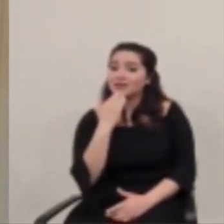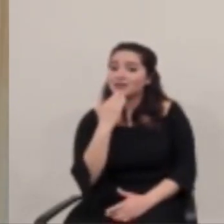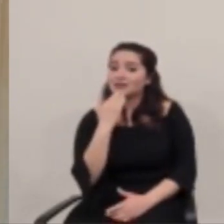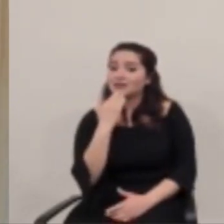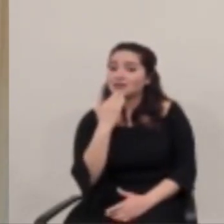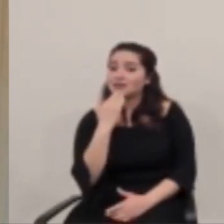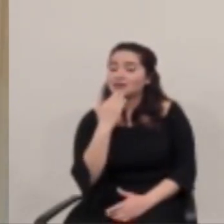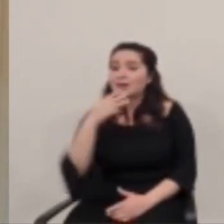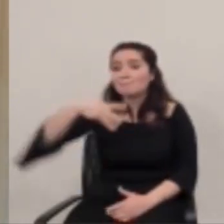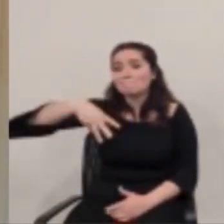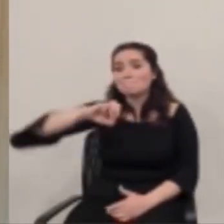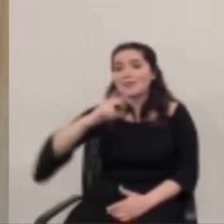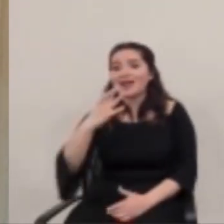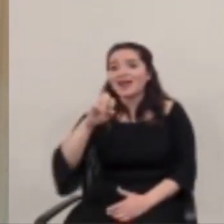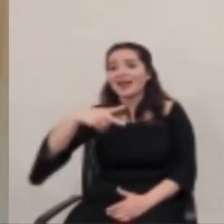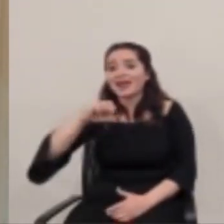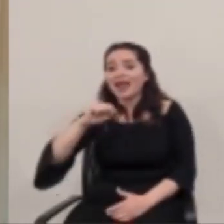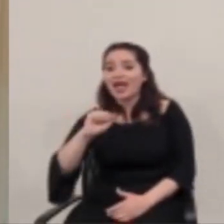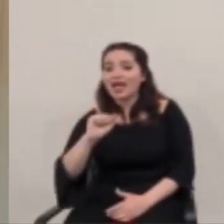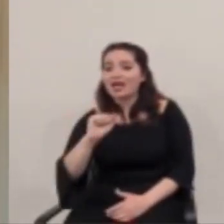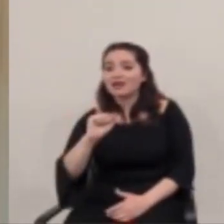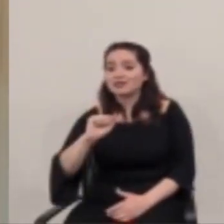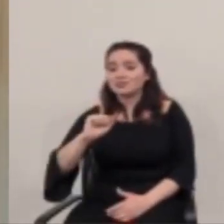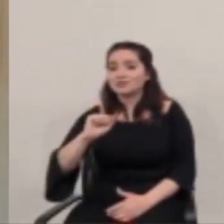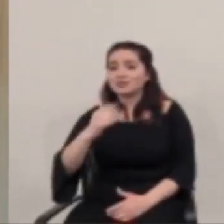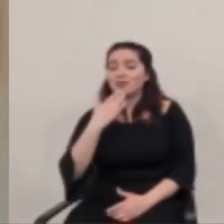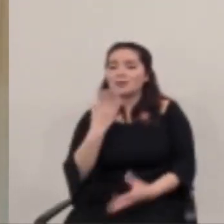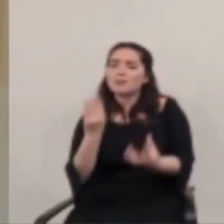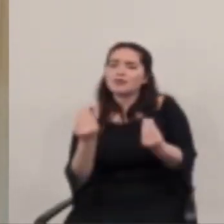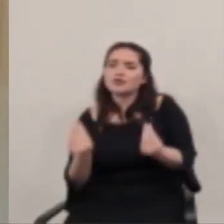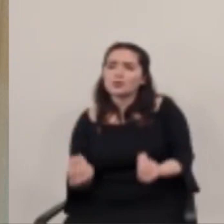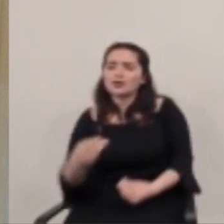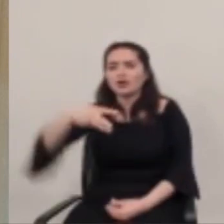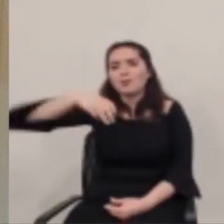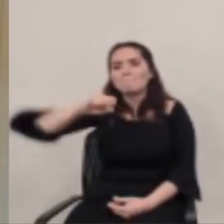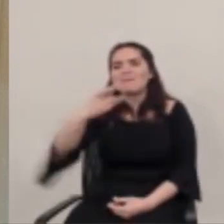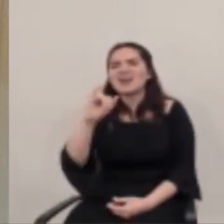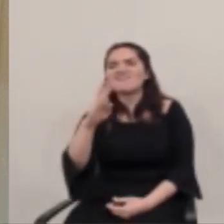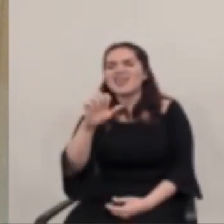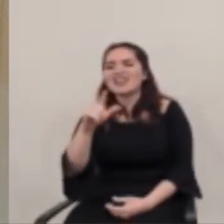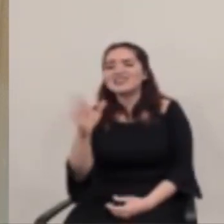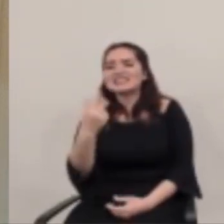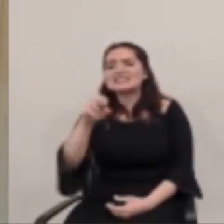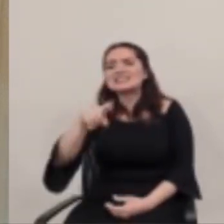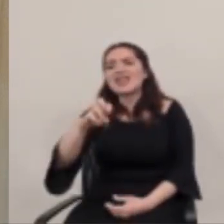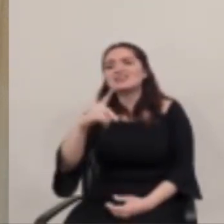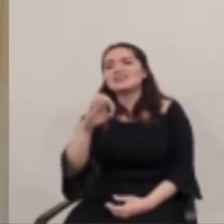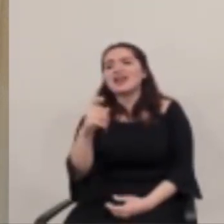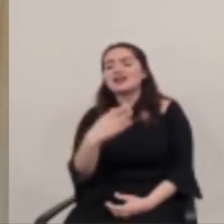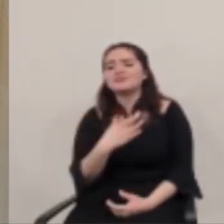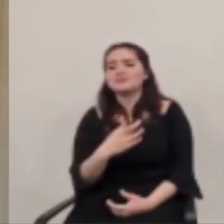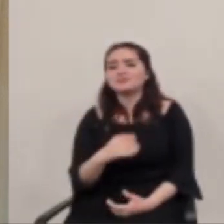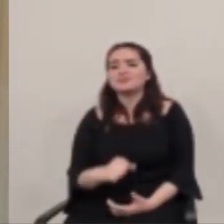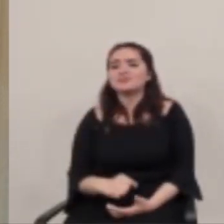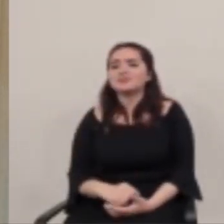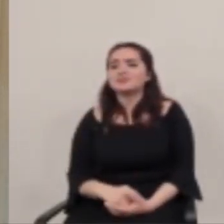a Macarena López, que lo hizo muy bien, por supuesto a Maribel, a Sandra y a Jimena, que se